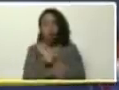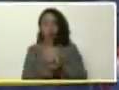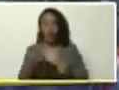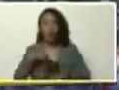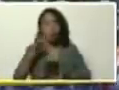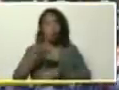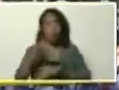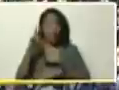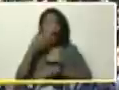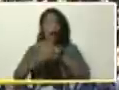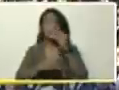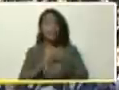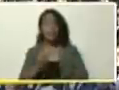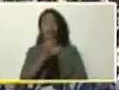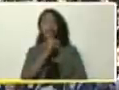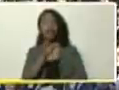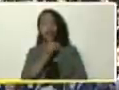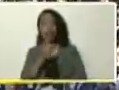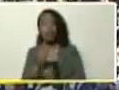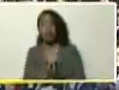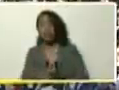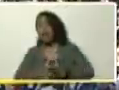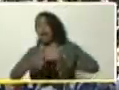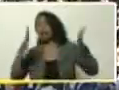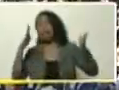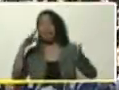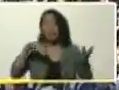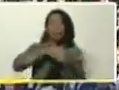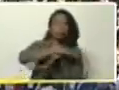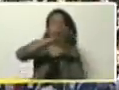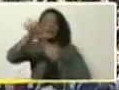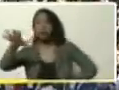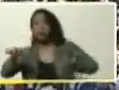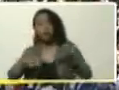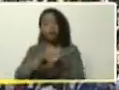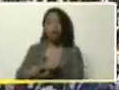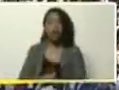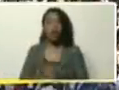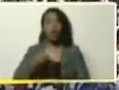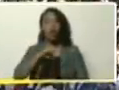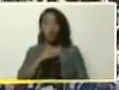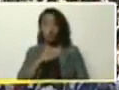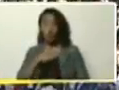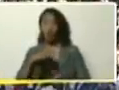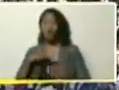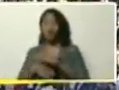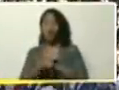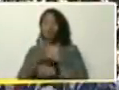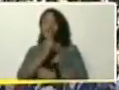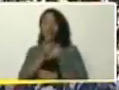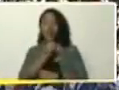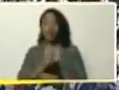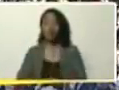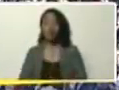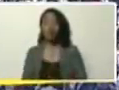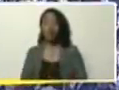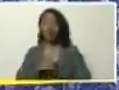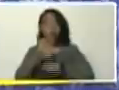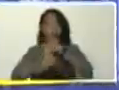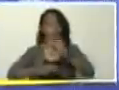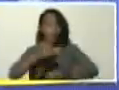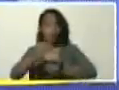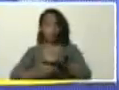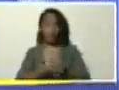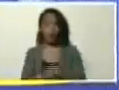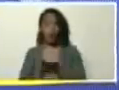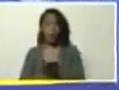tocado atravesar las más grandes tormentas. Hemos atravesado las dificultades que generan